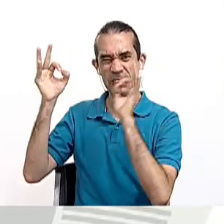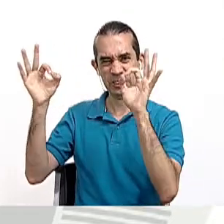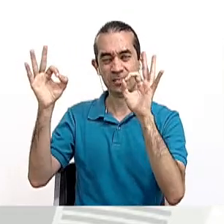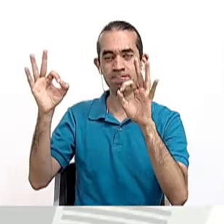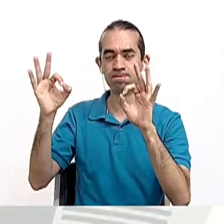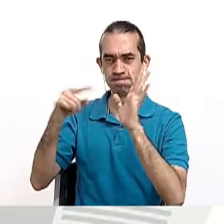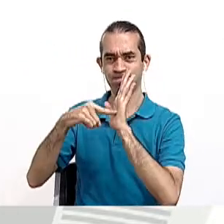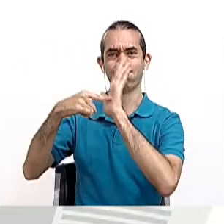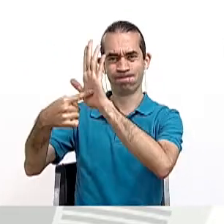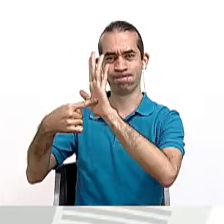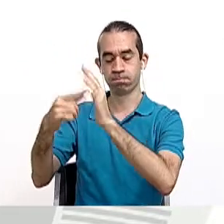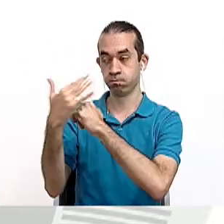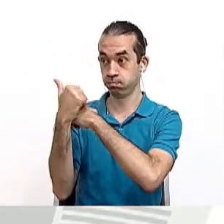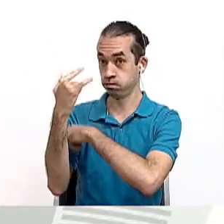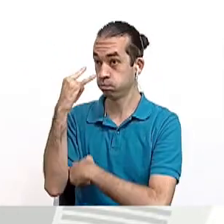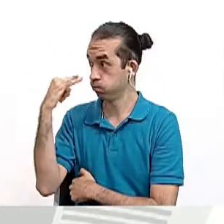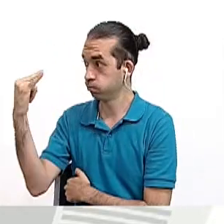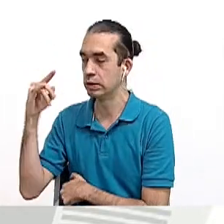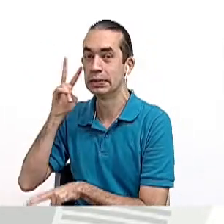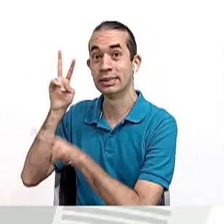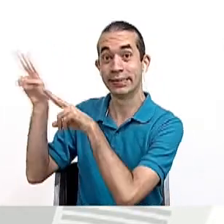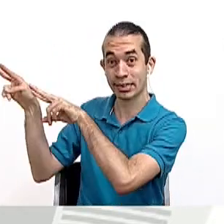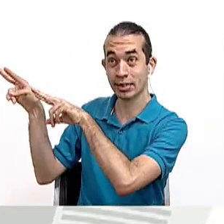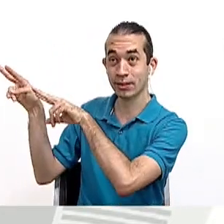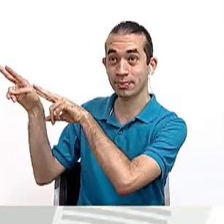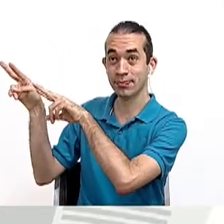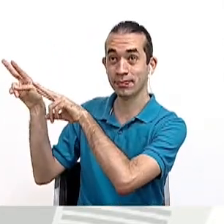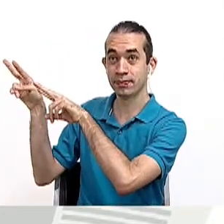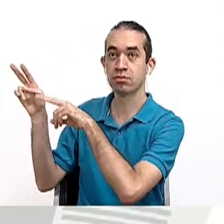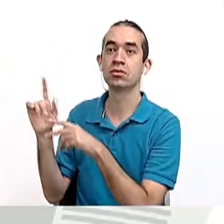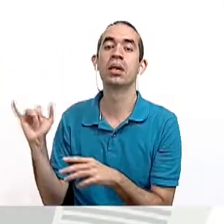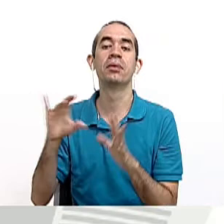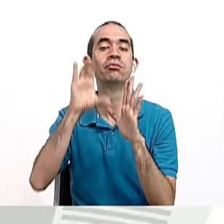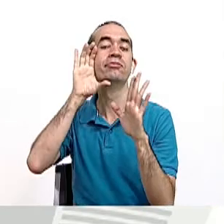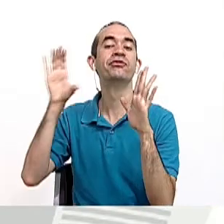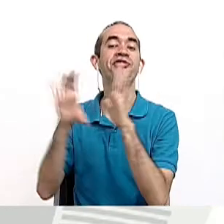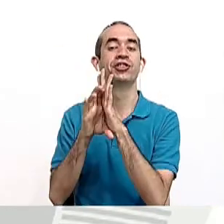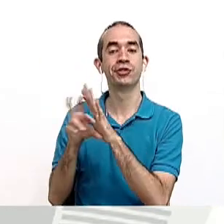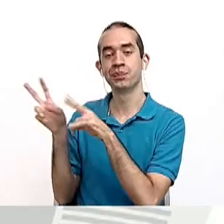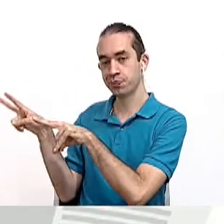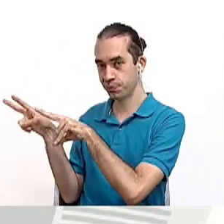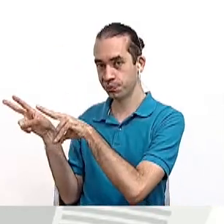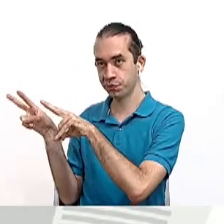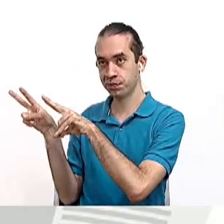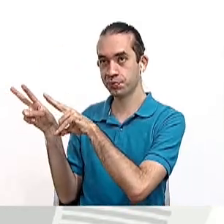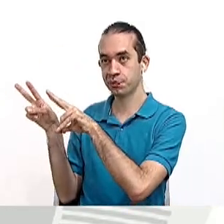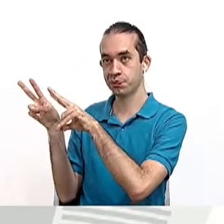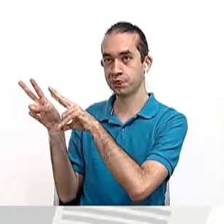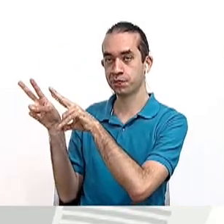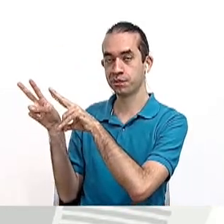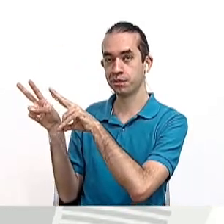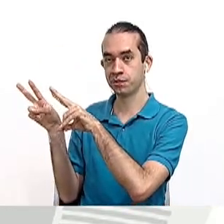sobresale, que es llamativa. Luego tendremos el recurso visual,